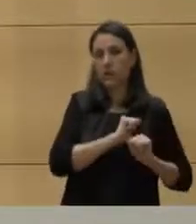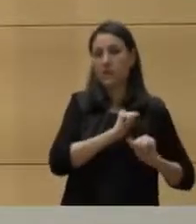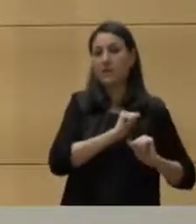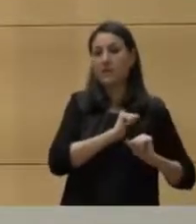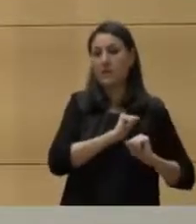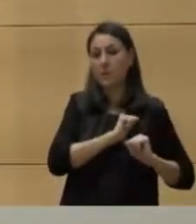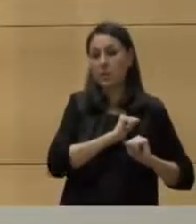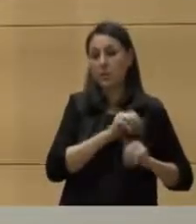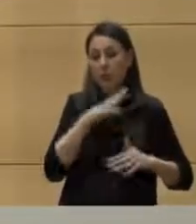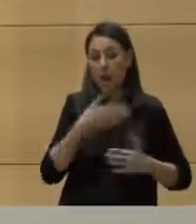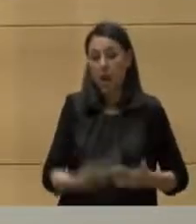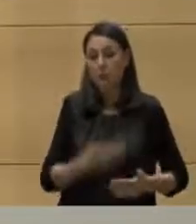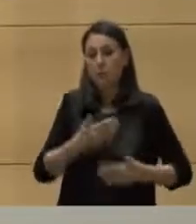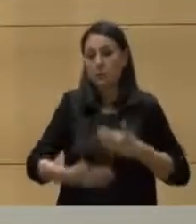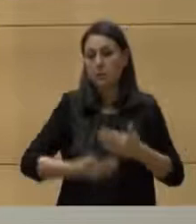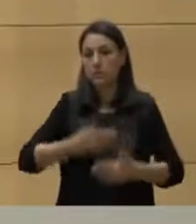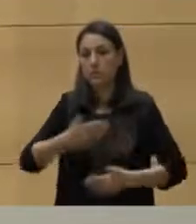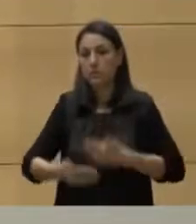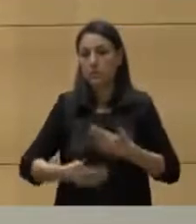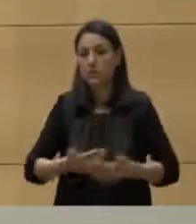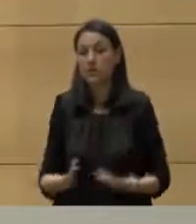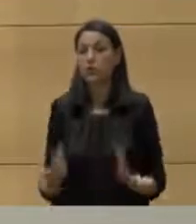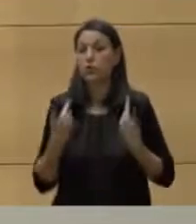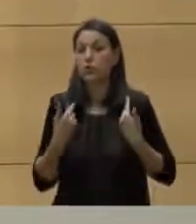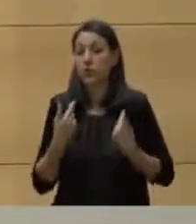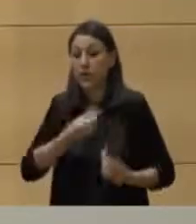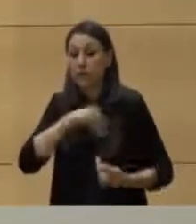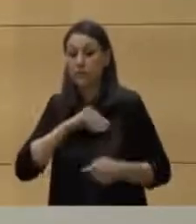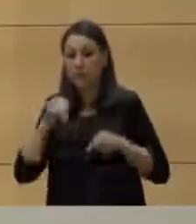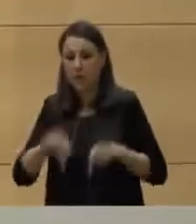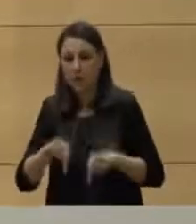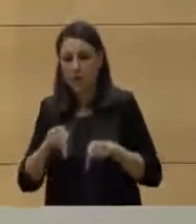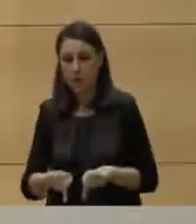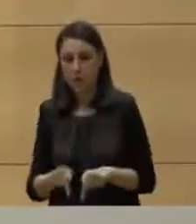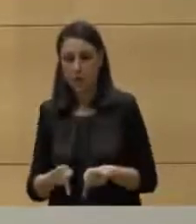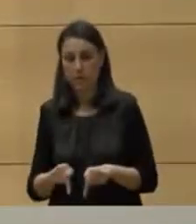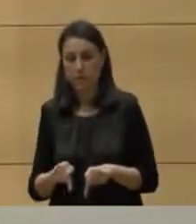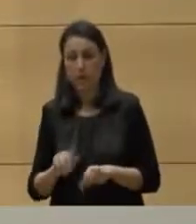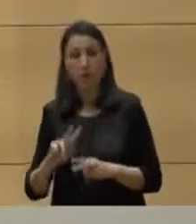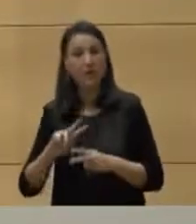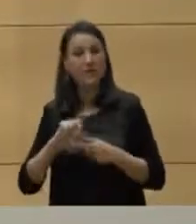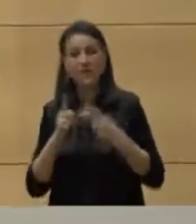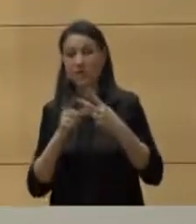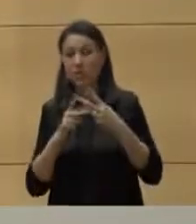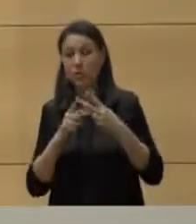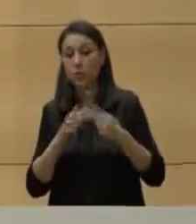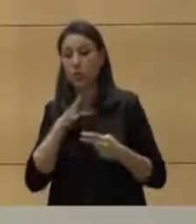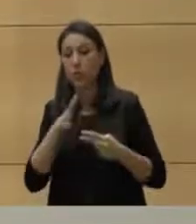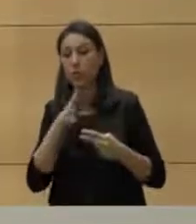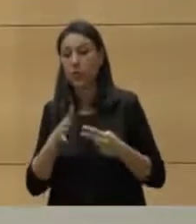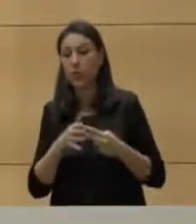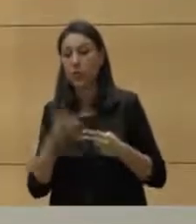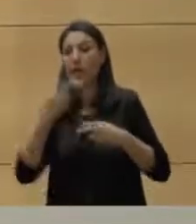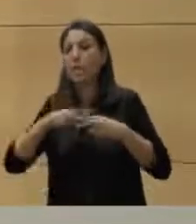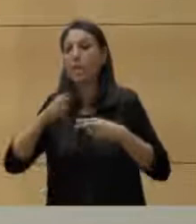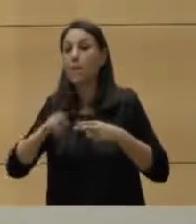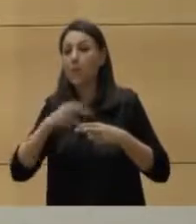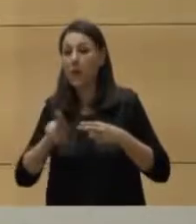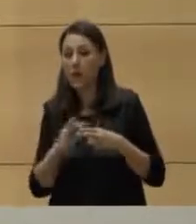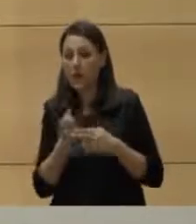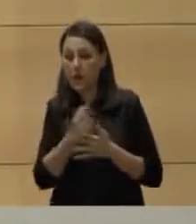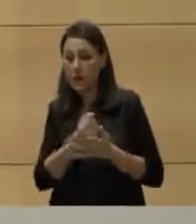están resurgiendo día a día en la España de hoy. En segundo lugar, porque la política de